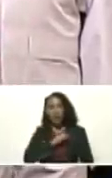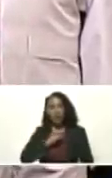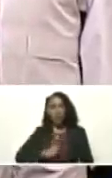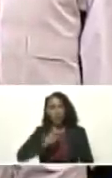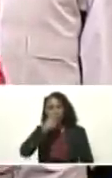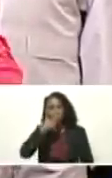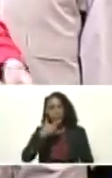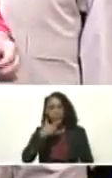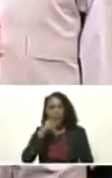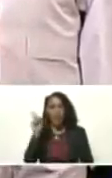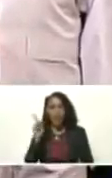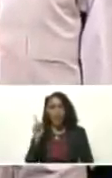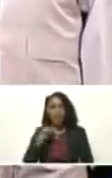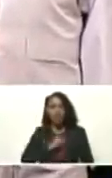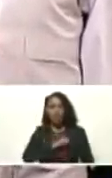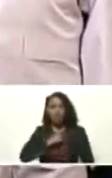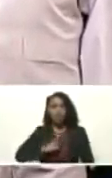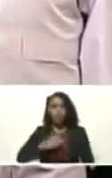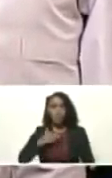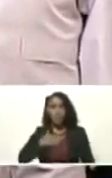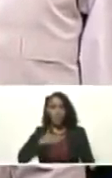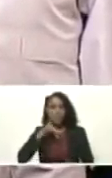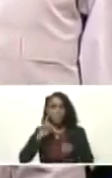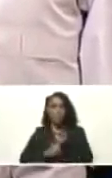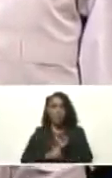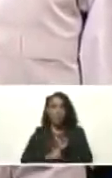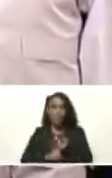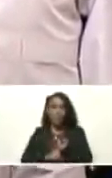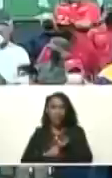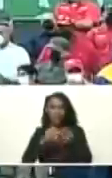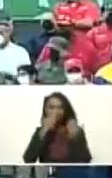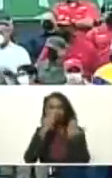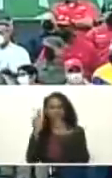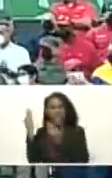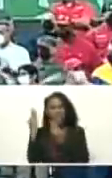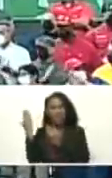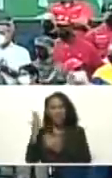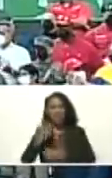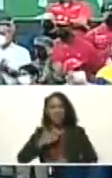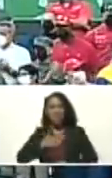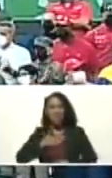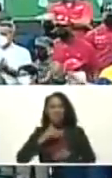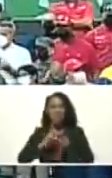y Supercilita. Ven acá, Supercilita. Mira, mira, Supercilita.